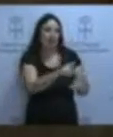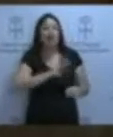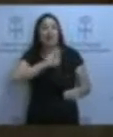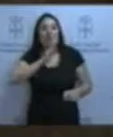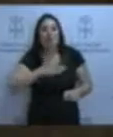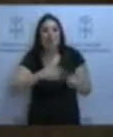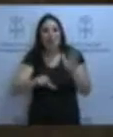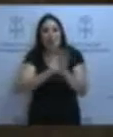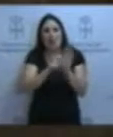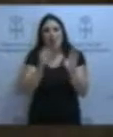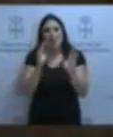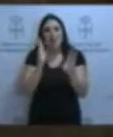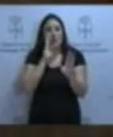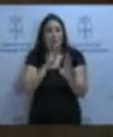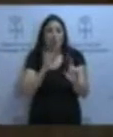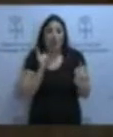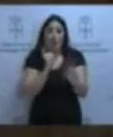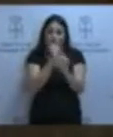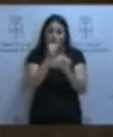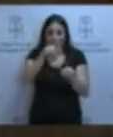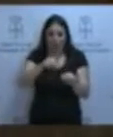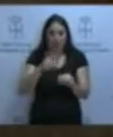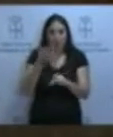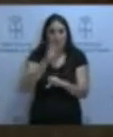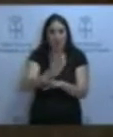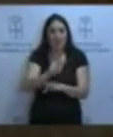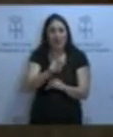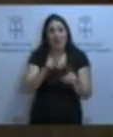ley anticorrupción que va a aprobar y va a poner freno a la